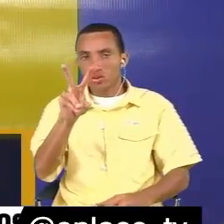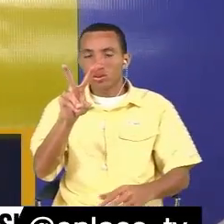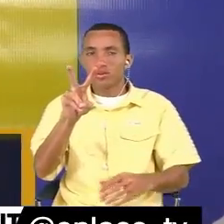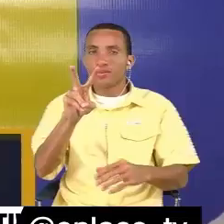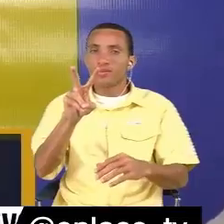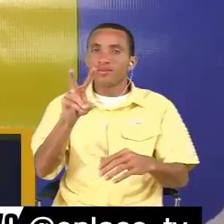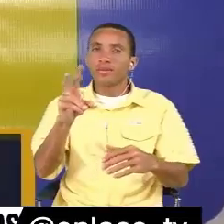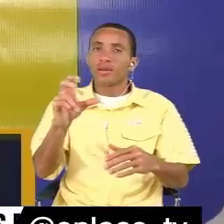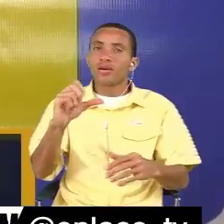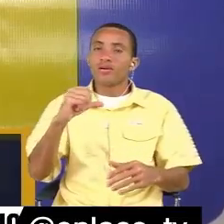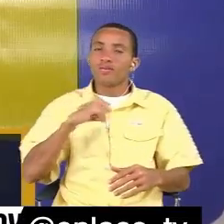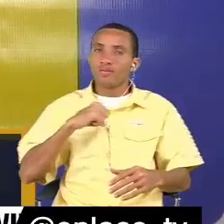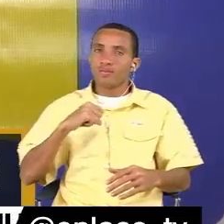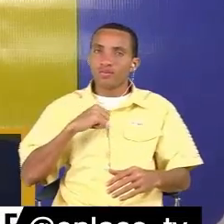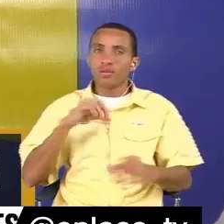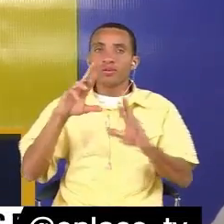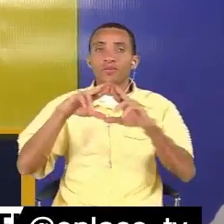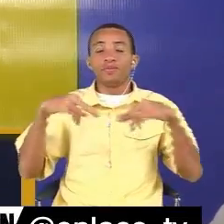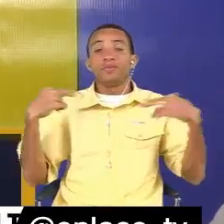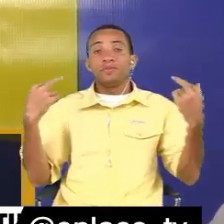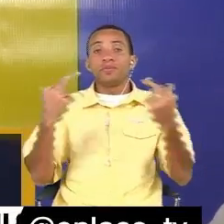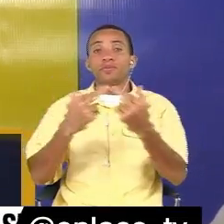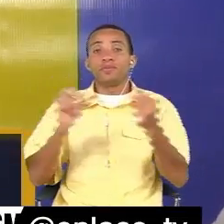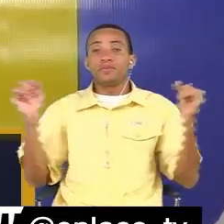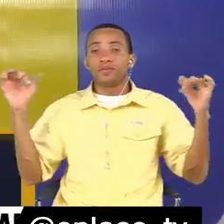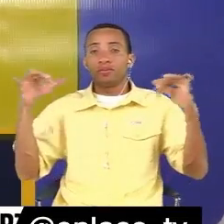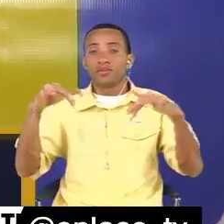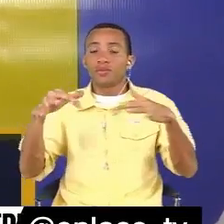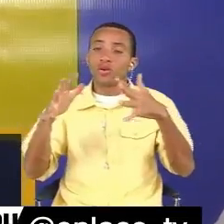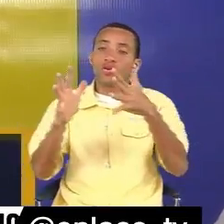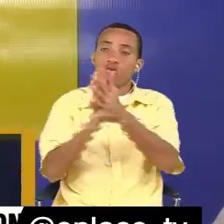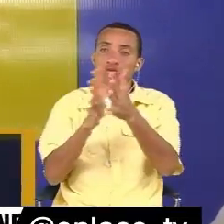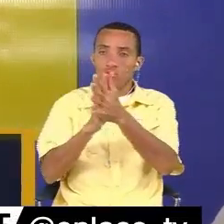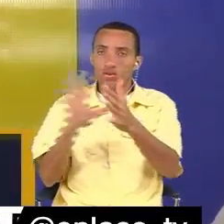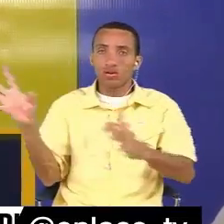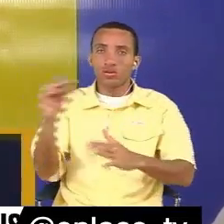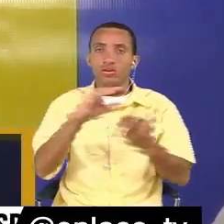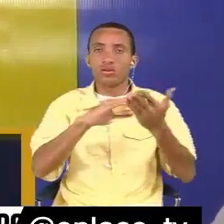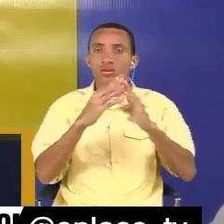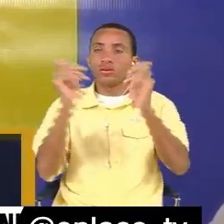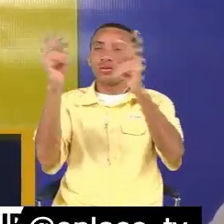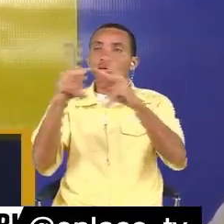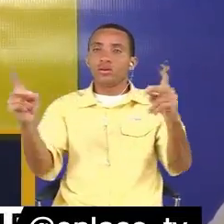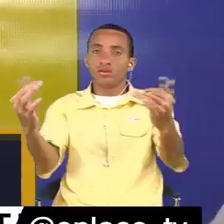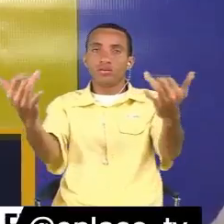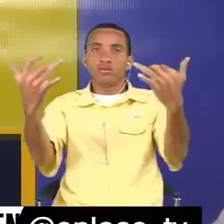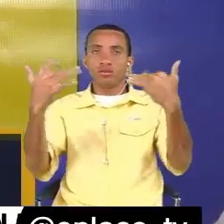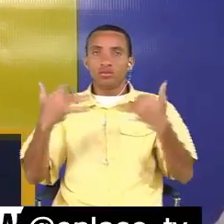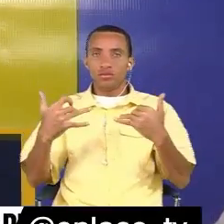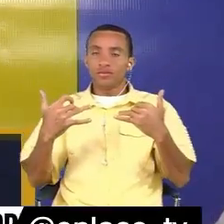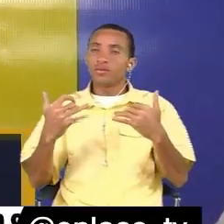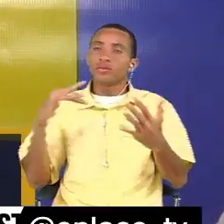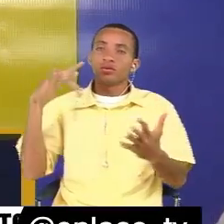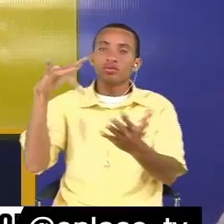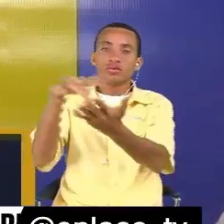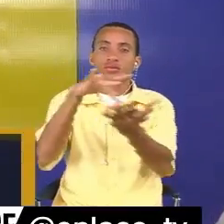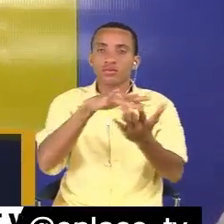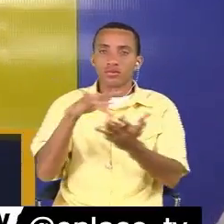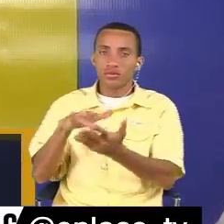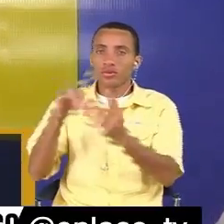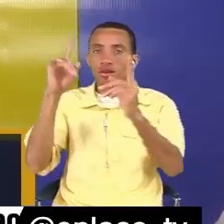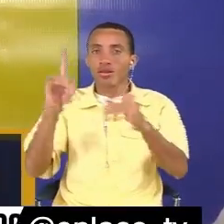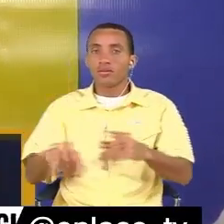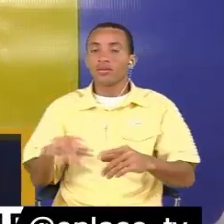una reunión informativa con la comunidad, donde participarán el CAPI